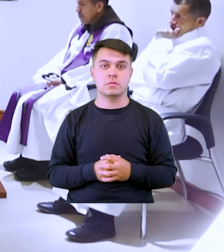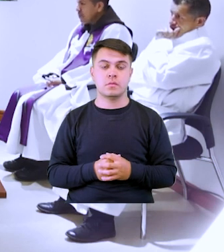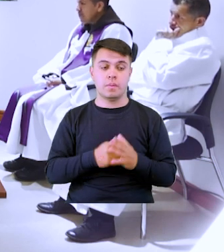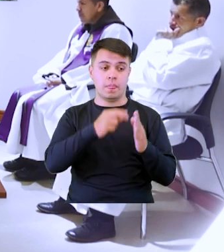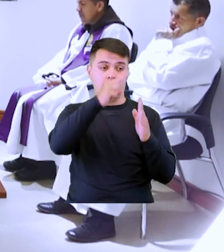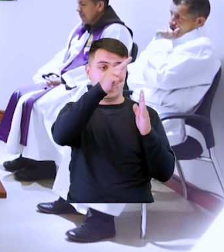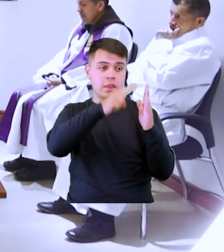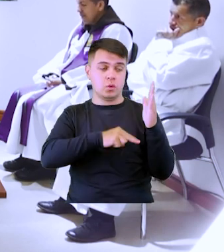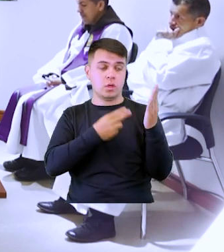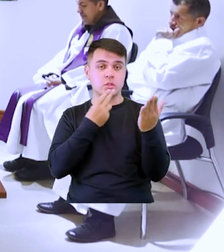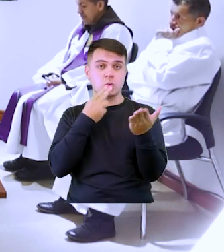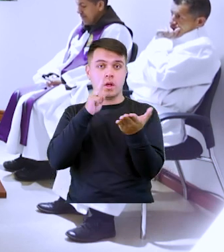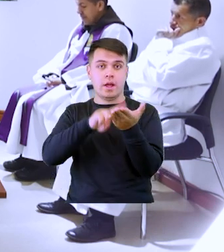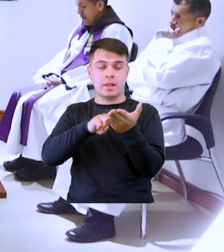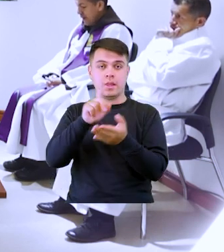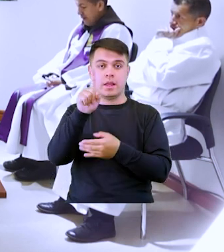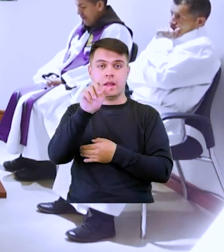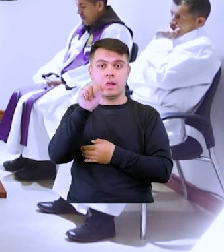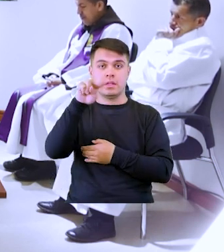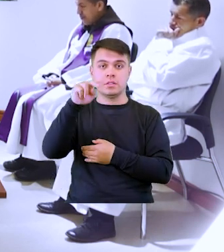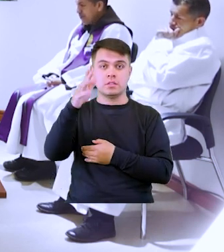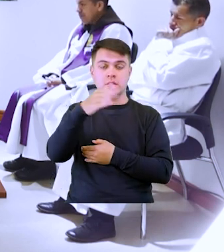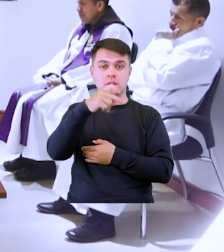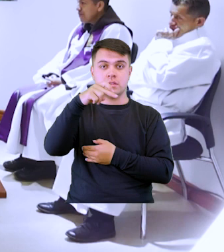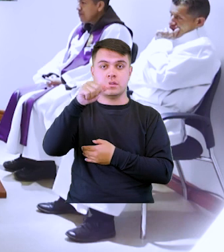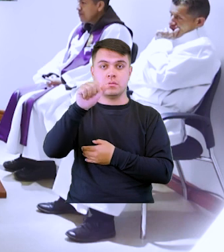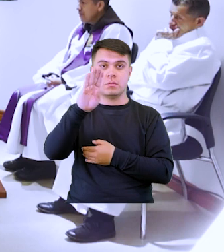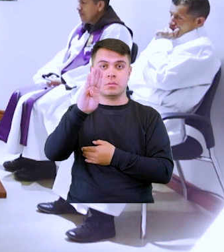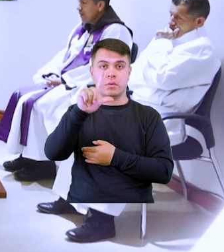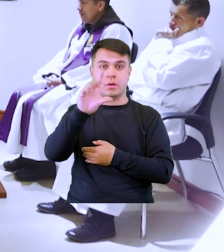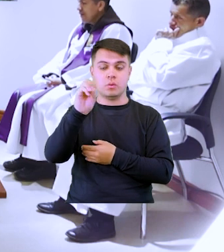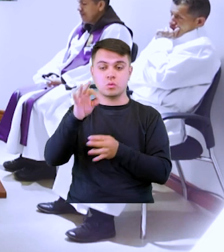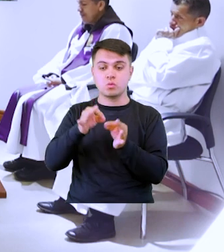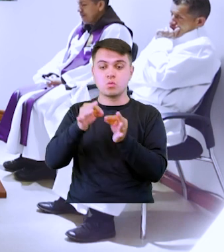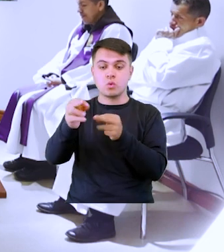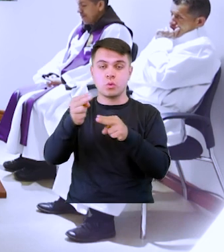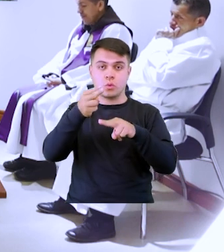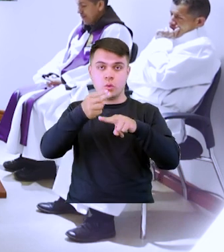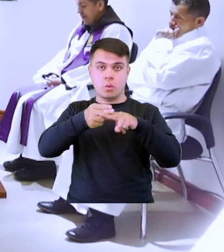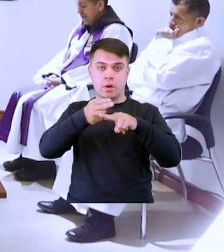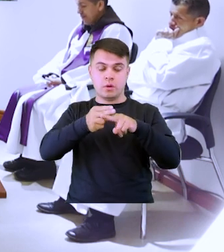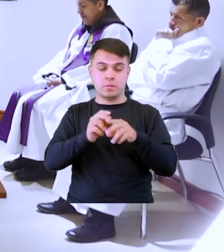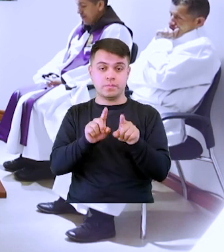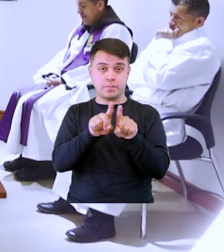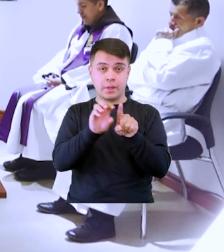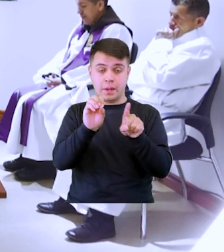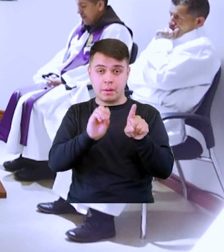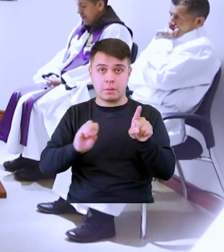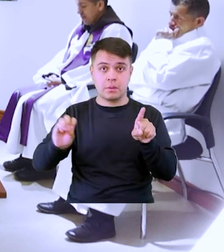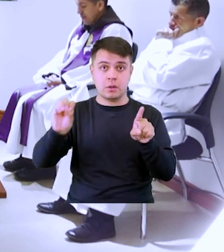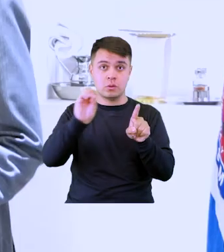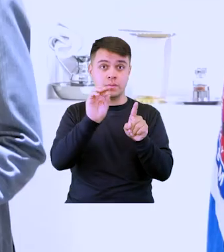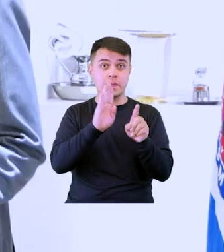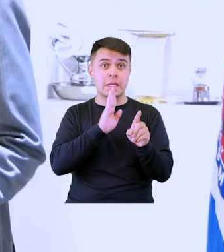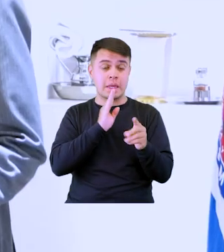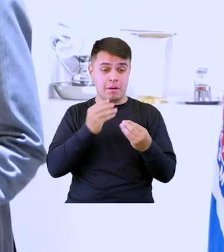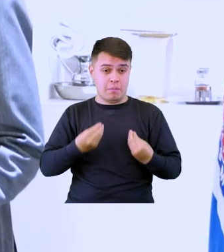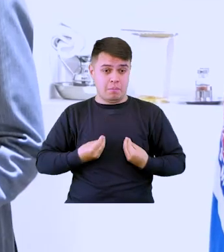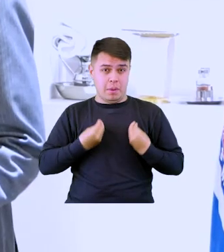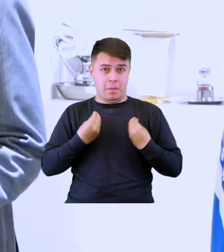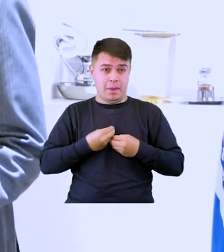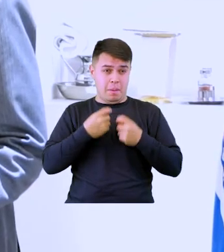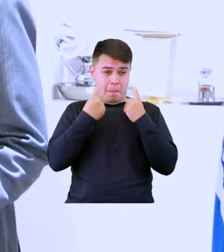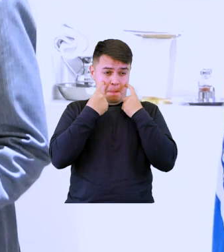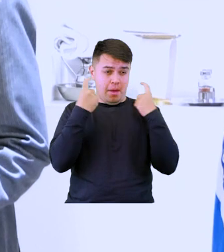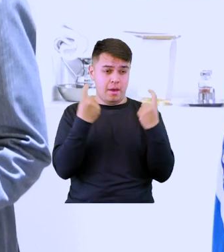Lectura de la carta del apóstol San Pablo a los romanos. Hermanos, los que están en la carne no pueden agradar a